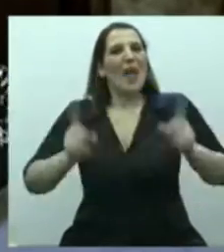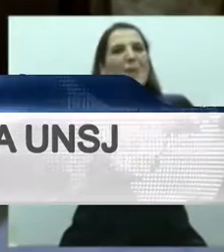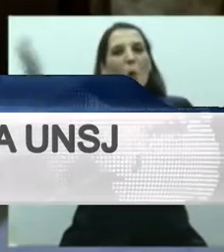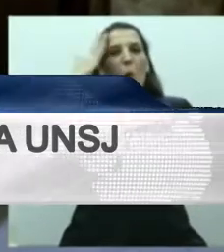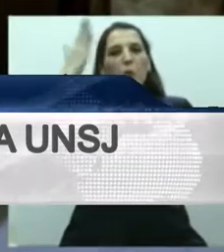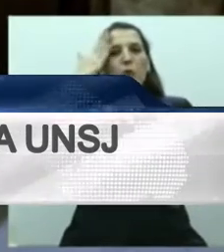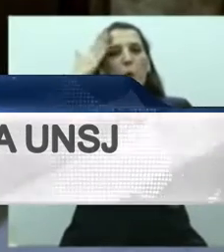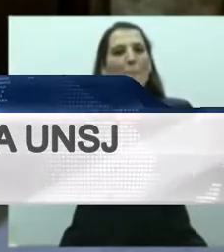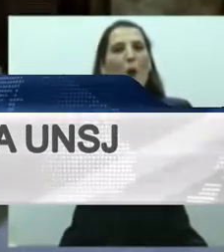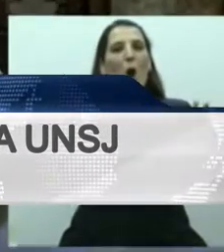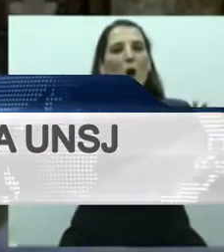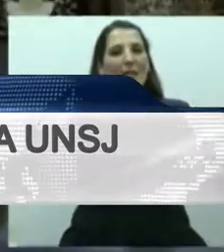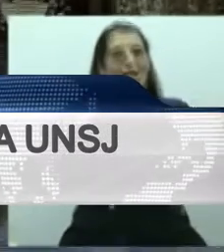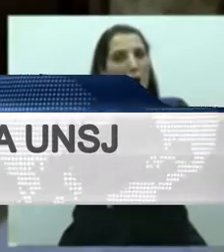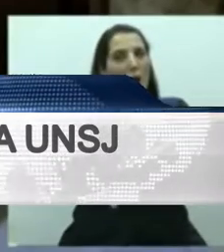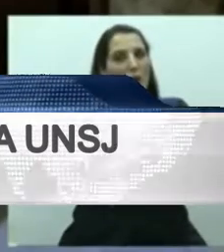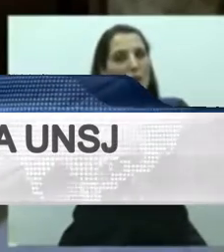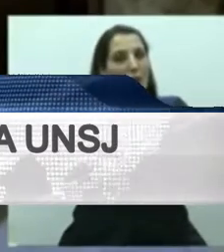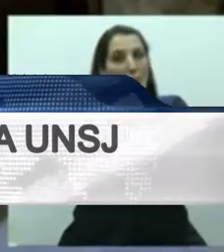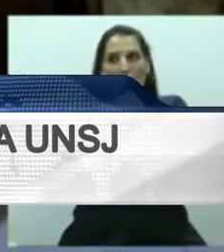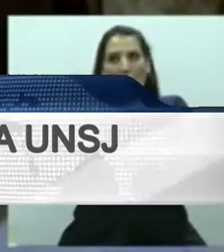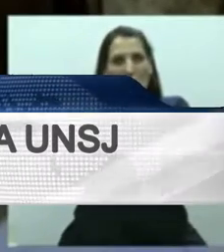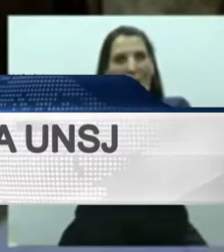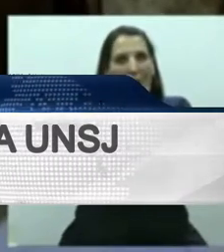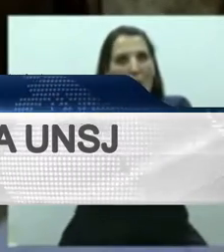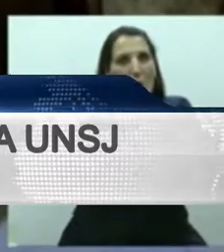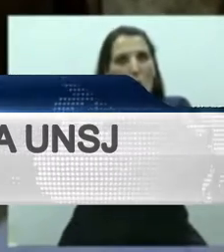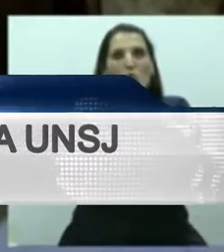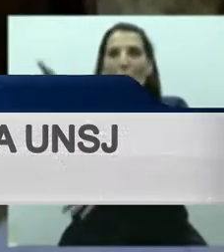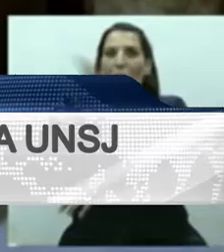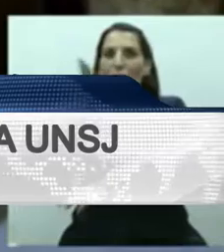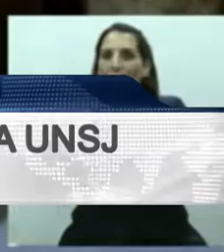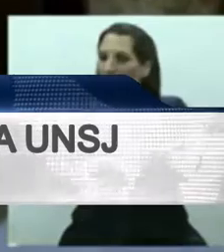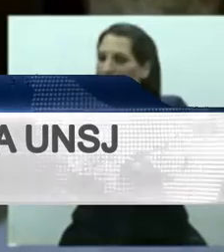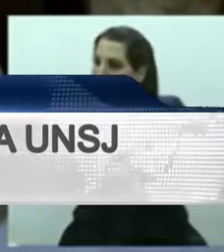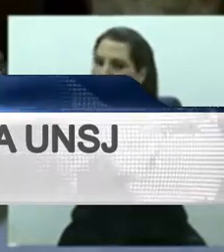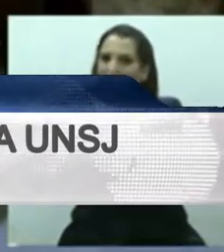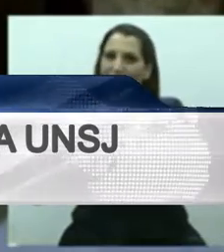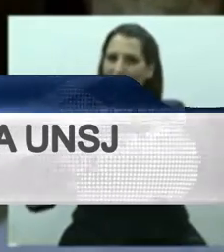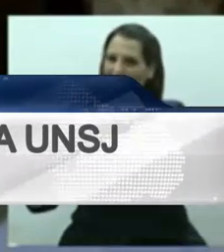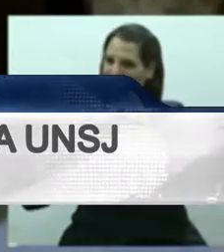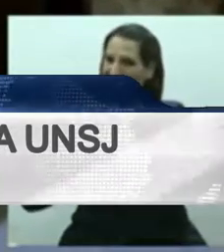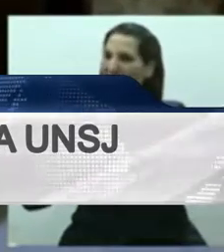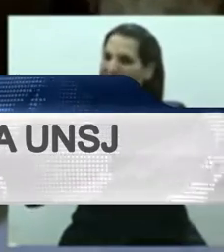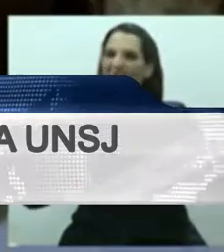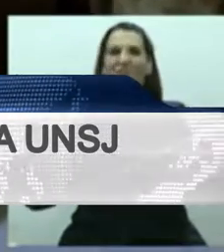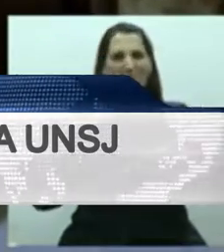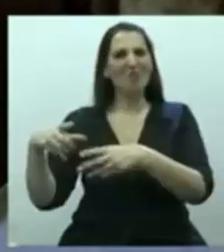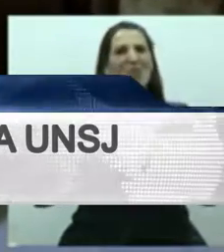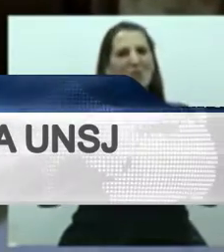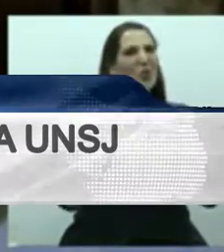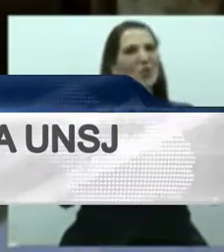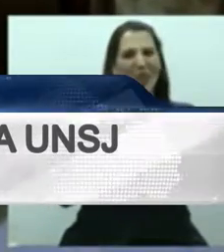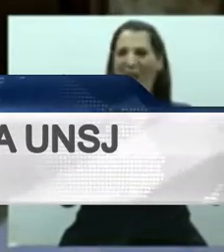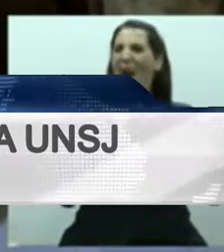que eso significó una amplitud de derechos en una cuestión tan importante como es la de participar en la vida política.